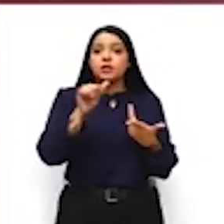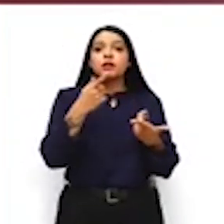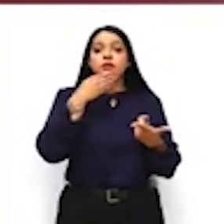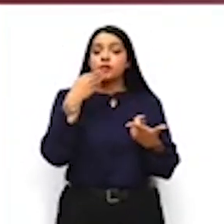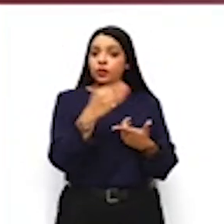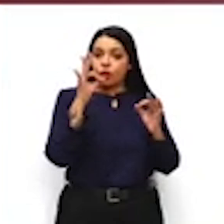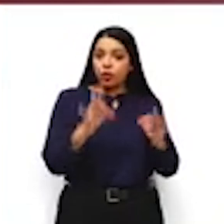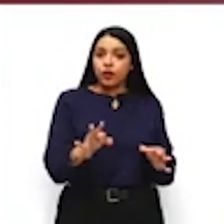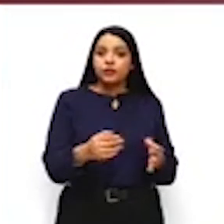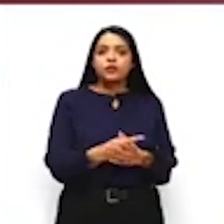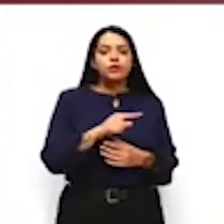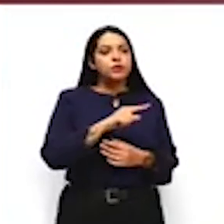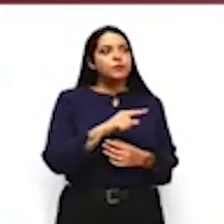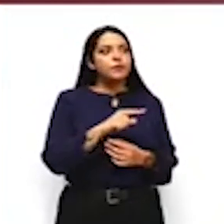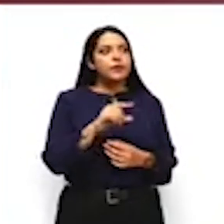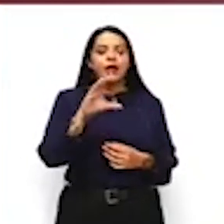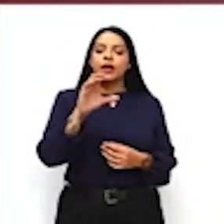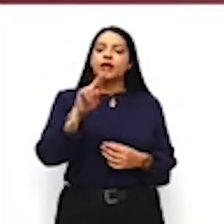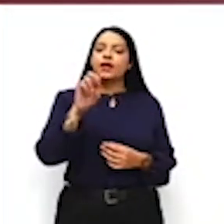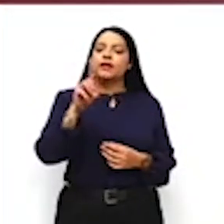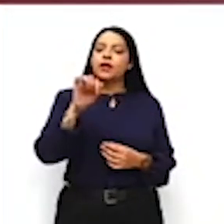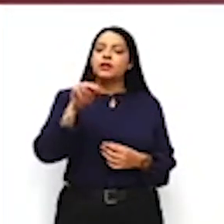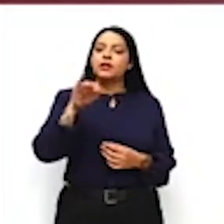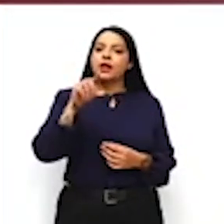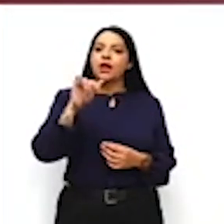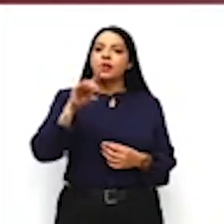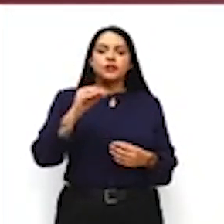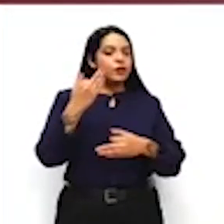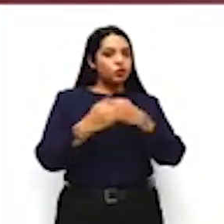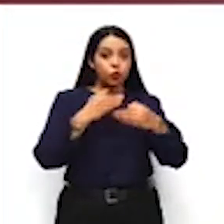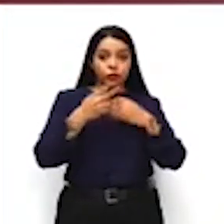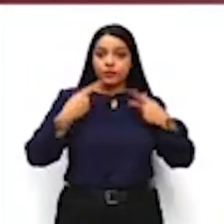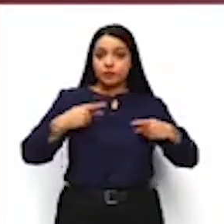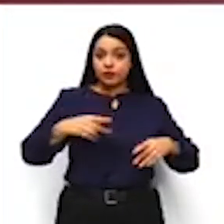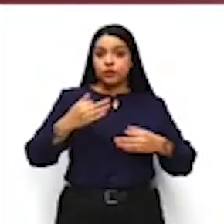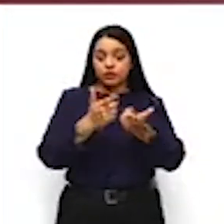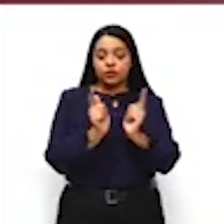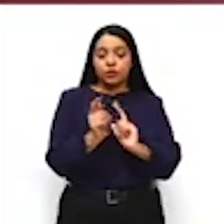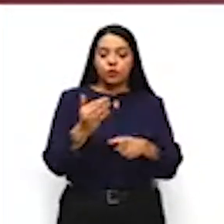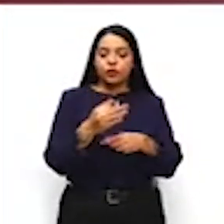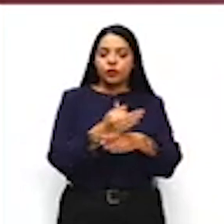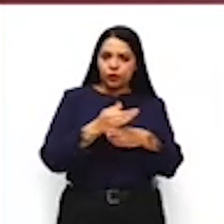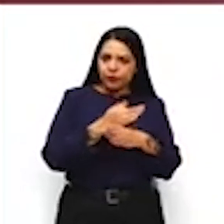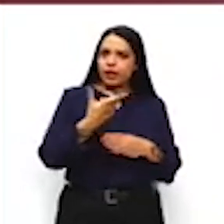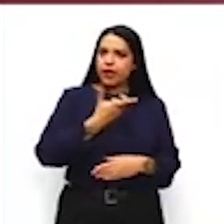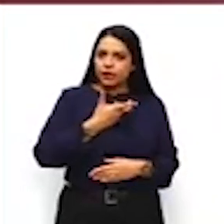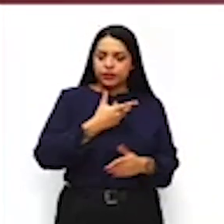todos. Los vamos a credencializar, todos los de Morena van a obtener su credencial con su